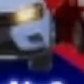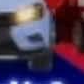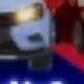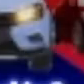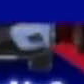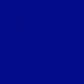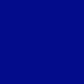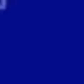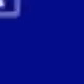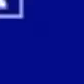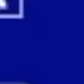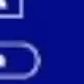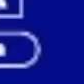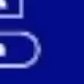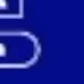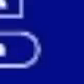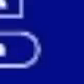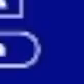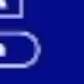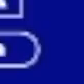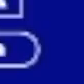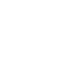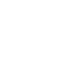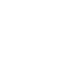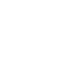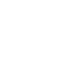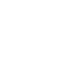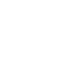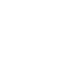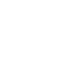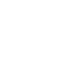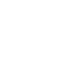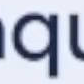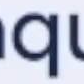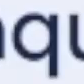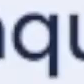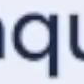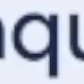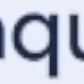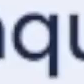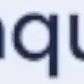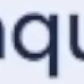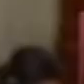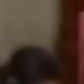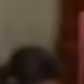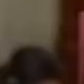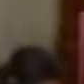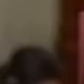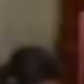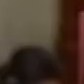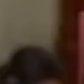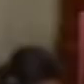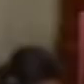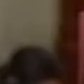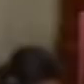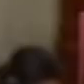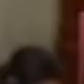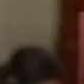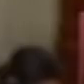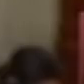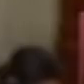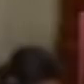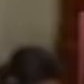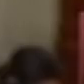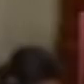a juicio, no denuncia lo que pasó. Y es que lo que buscaba, lo que se busca con este tema de los testamentos